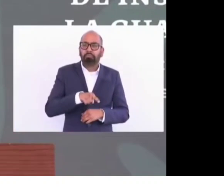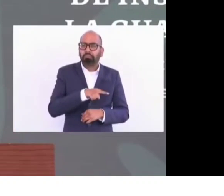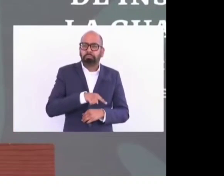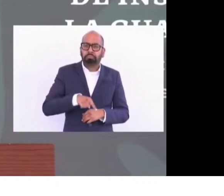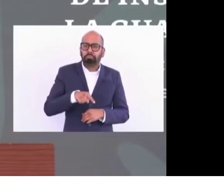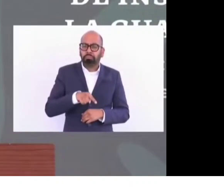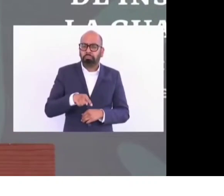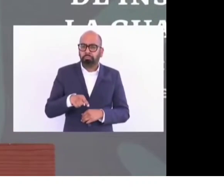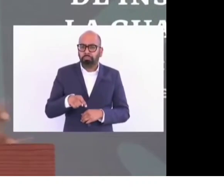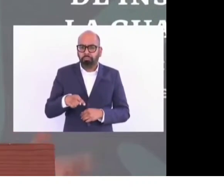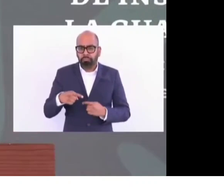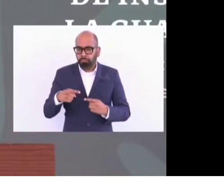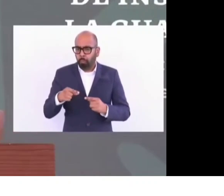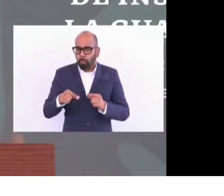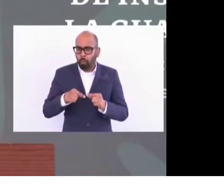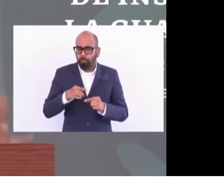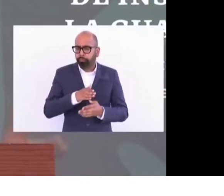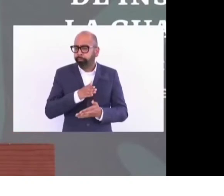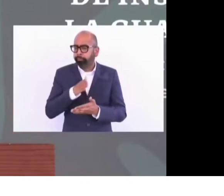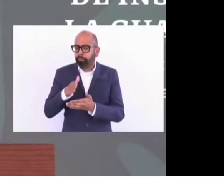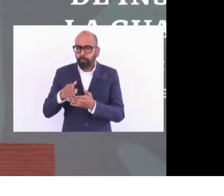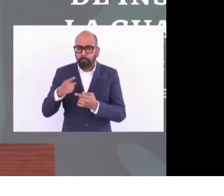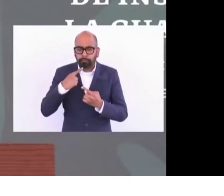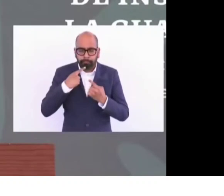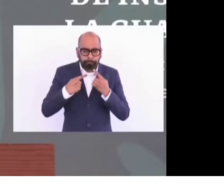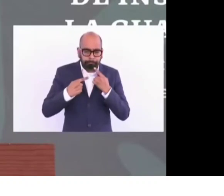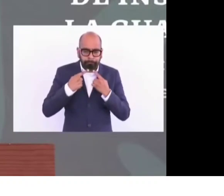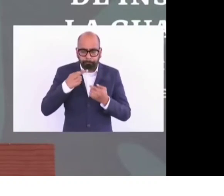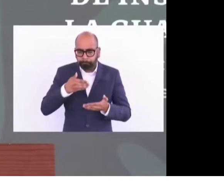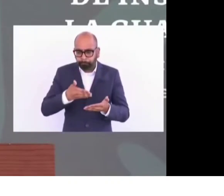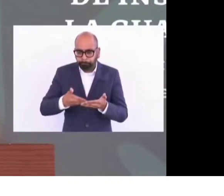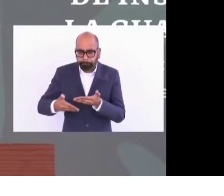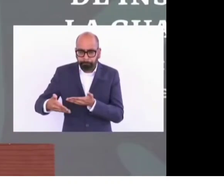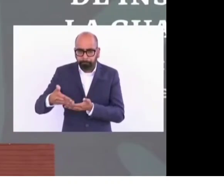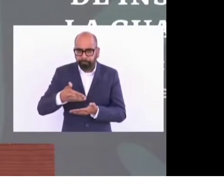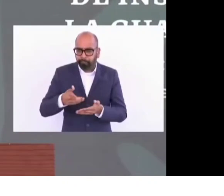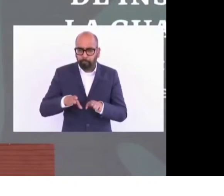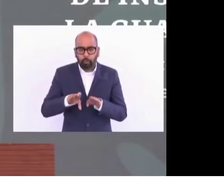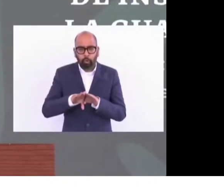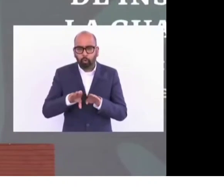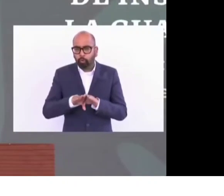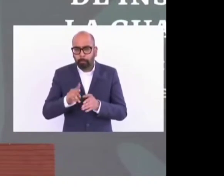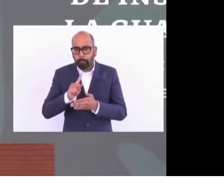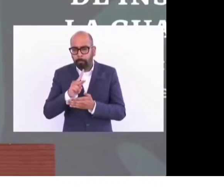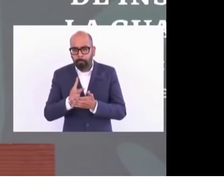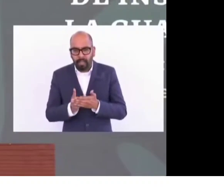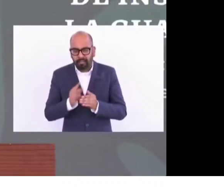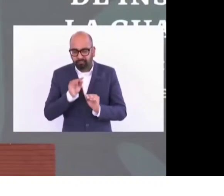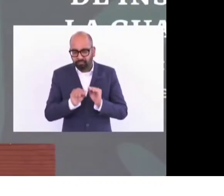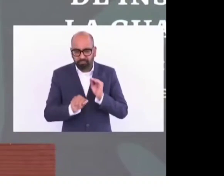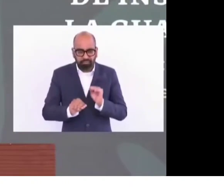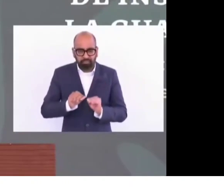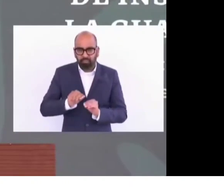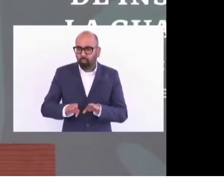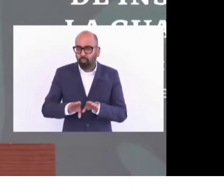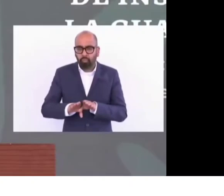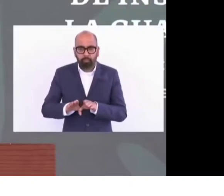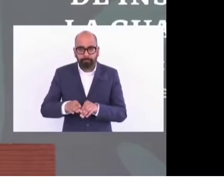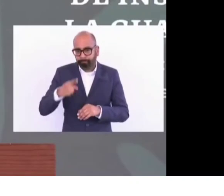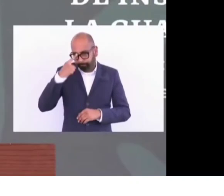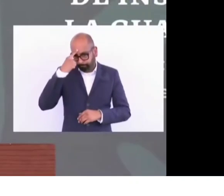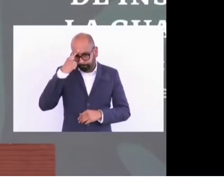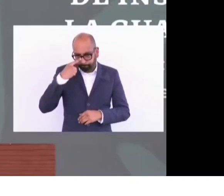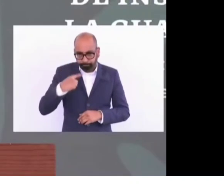debatir sobre cómo elaborar un plan para enfrentar a